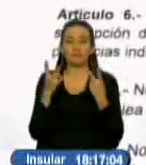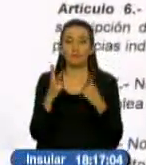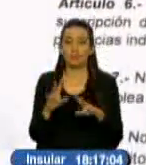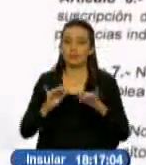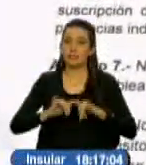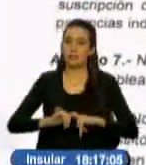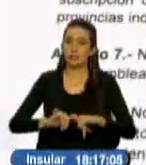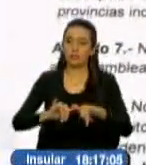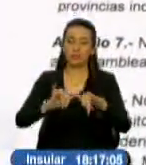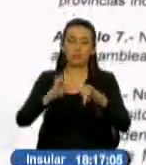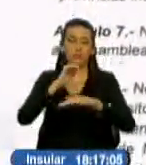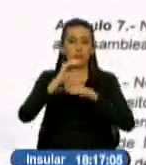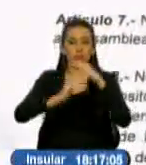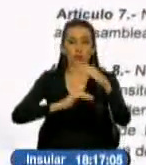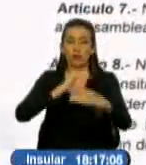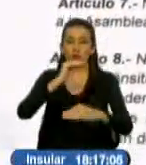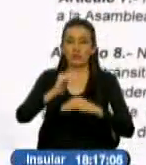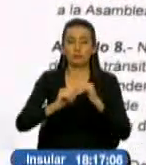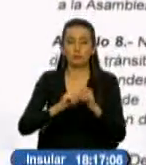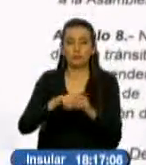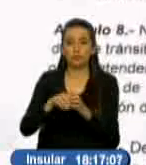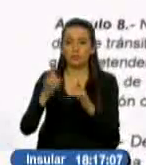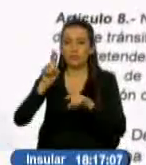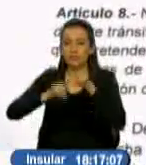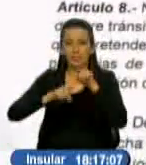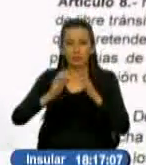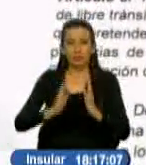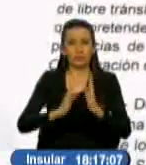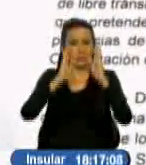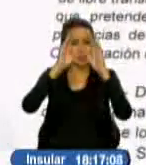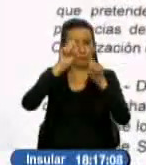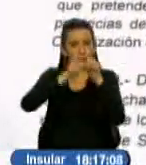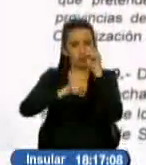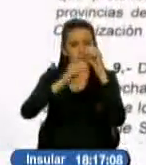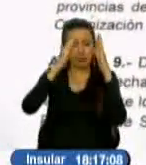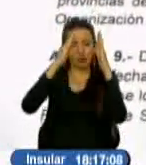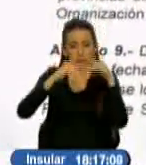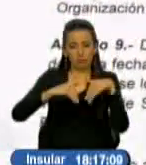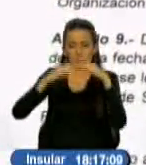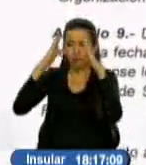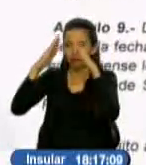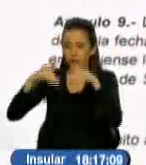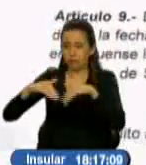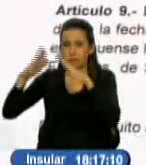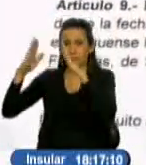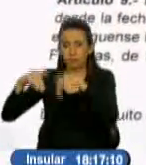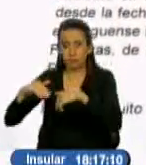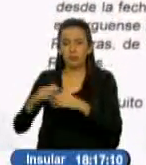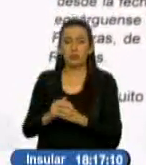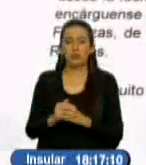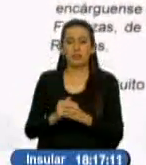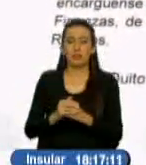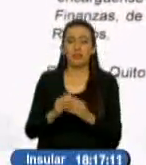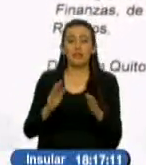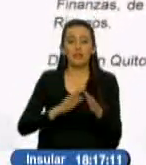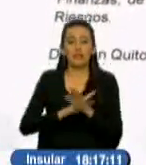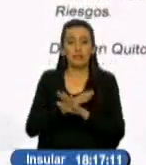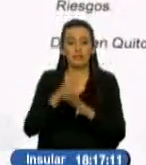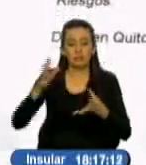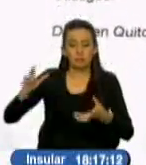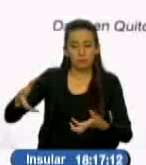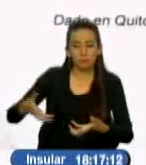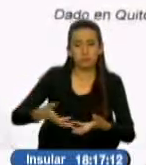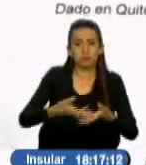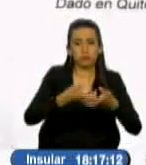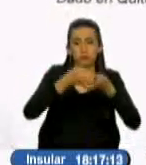con los procesos de demolición de las edificaciones destruidas o inhabilitadas y remoción de escombros